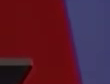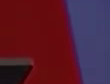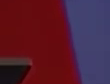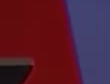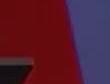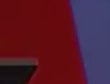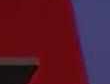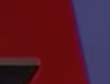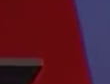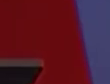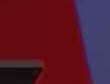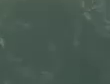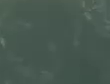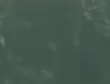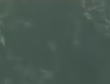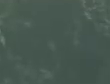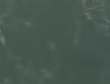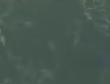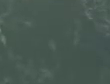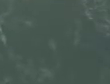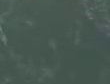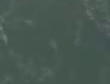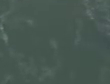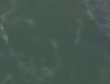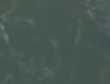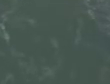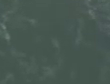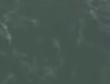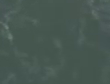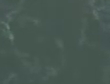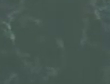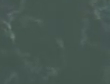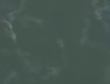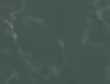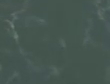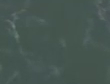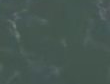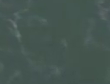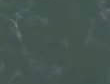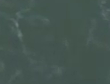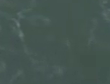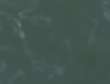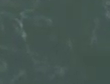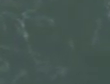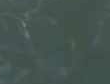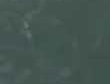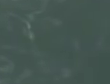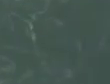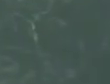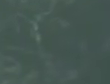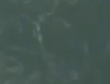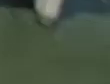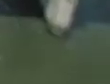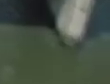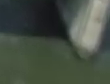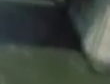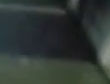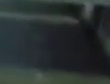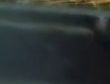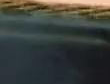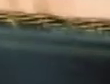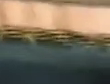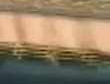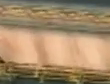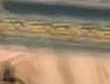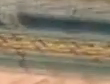la gente, para los ciudadanos. Las cuatro primeras turbinas de la hidroeléctrica fueron inauguradas el pasado 14 de abril por el vicepresidente